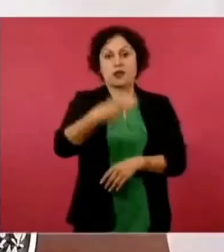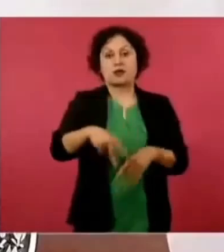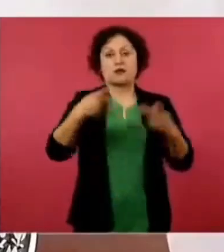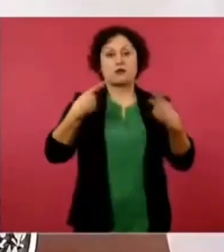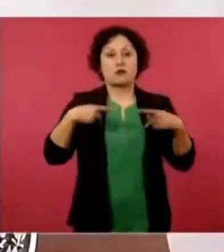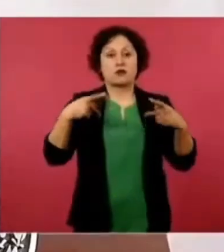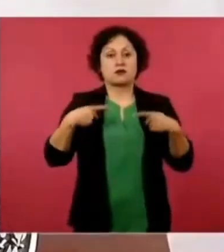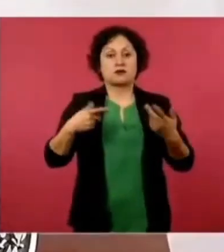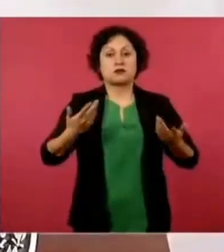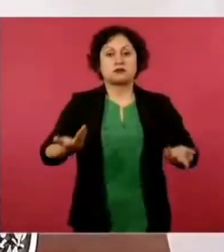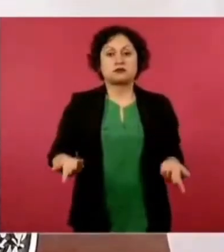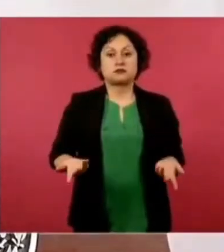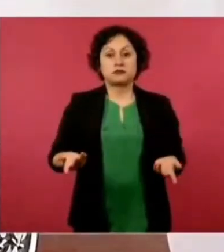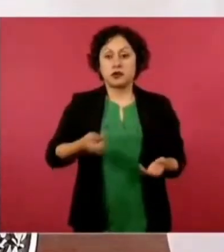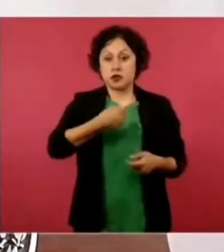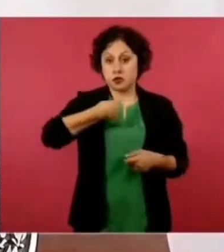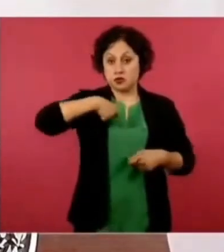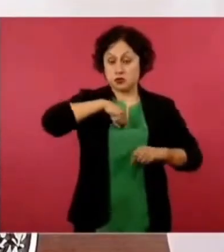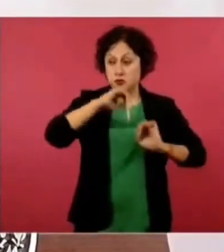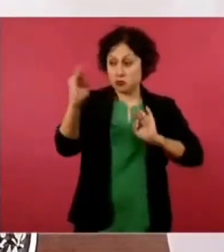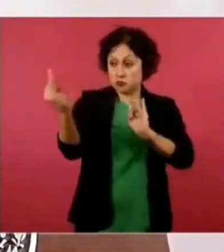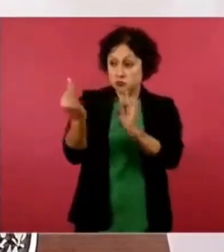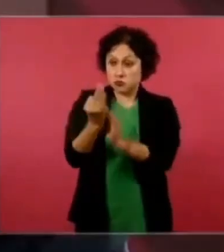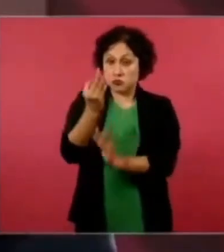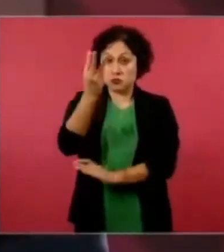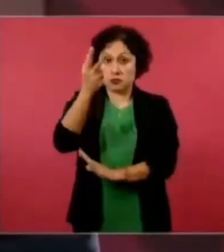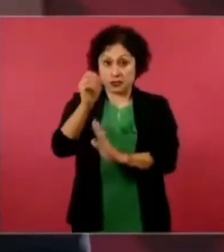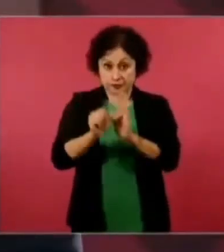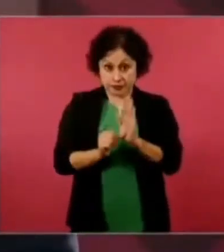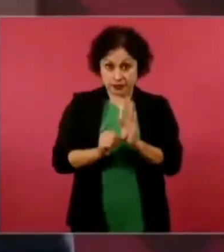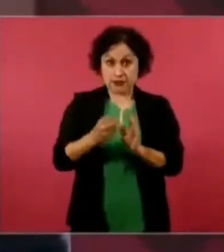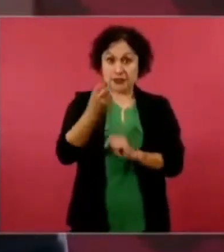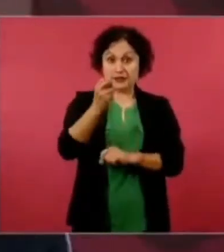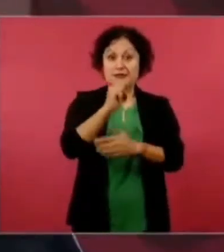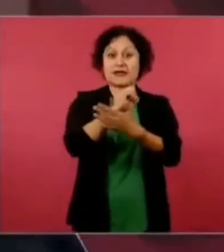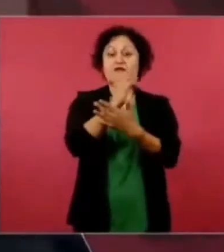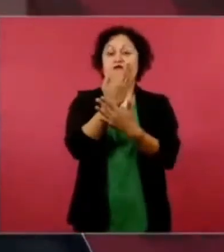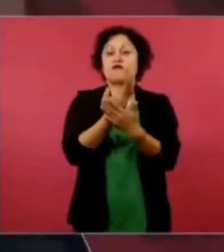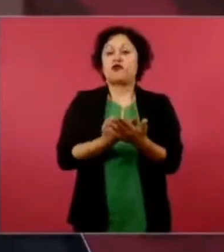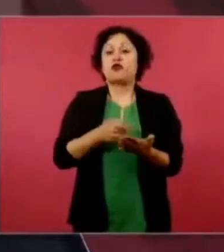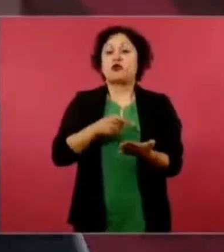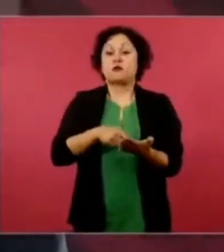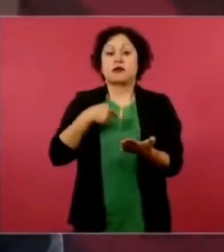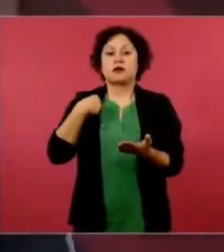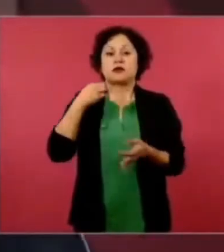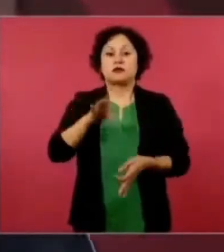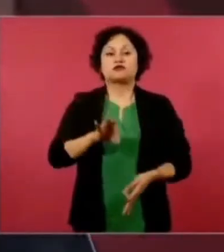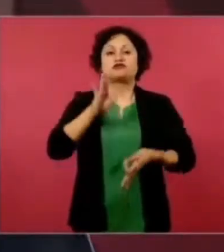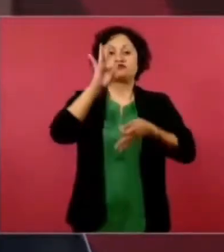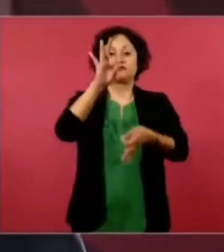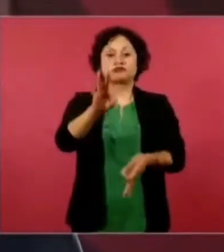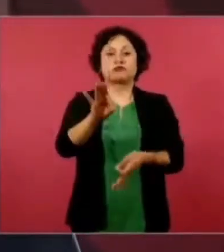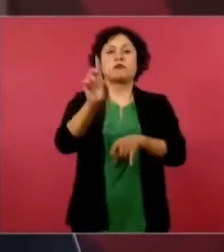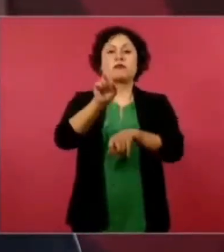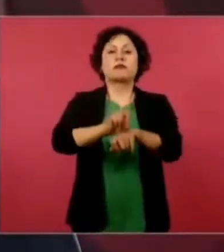Faltan 3 meses. Voy a presentar este informe el día 3, ya lo estoy